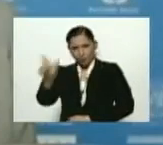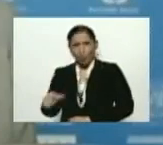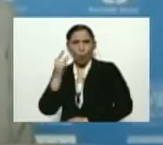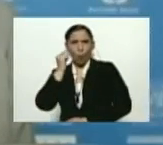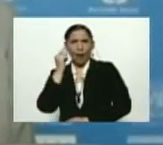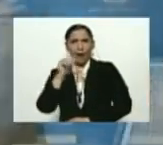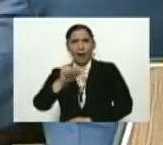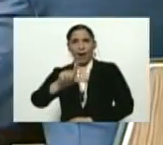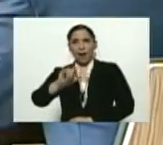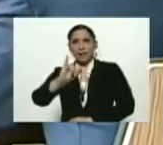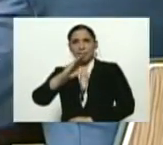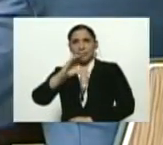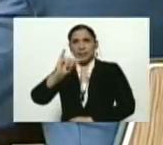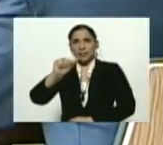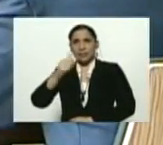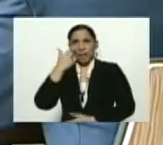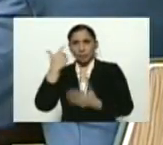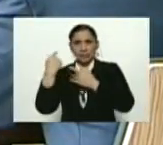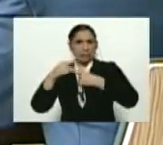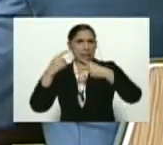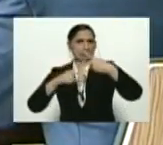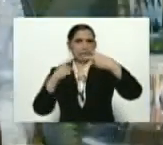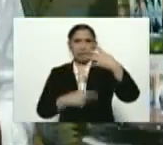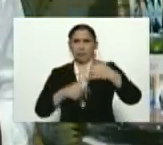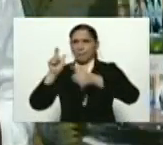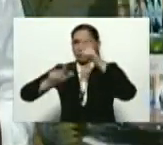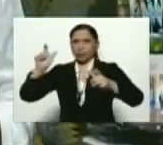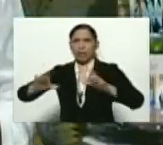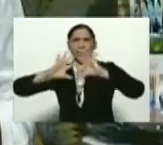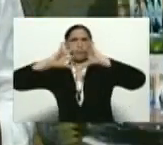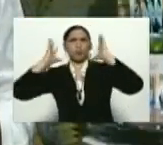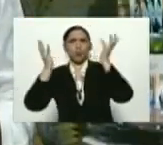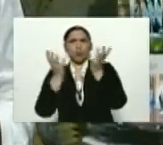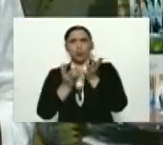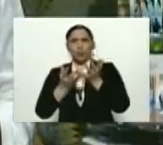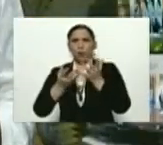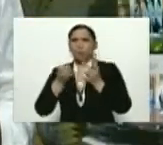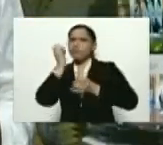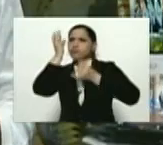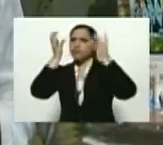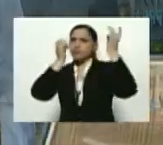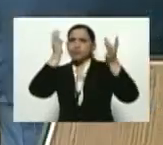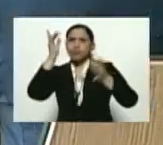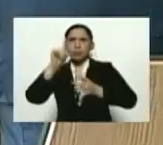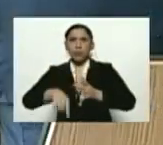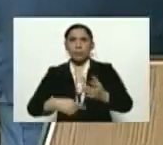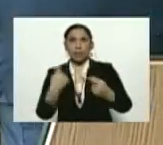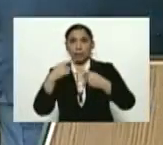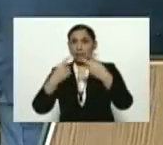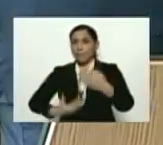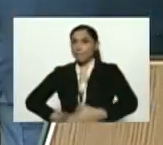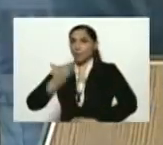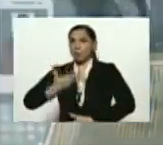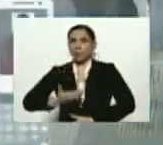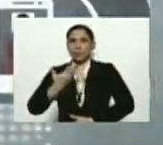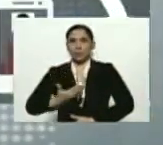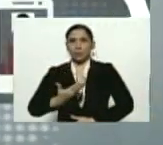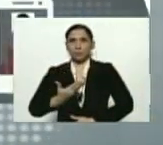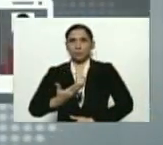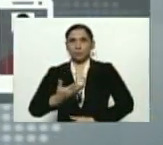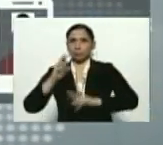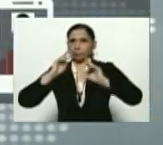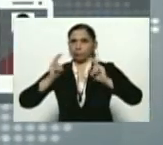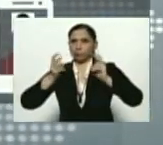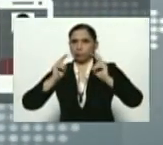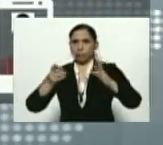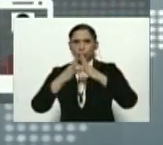de Ignacio Ramonet, distintas personalidades del mundo, hablando sobre este tópico tan importante y que tiene a todos